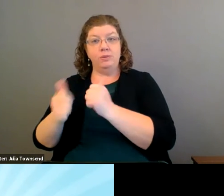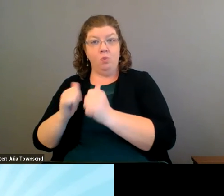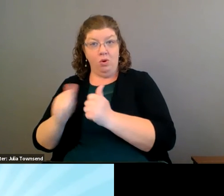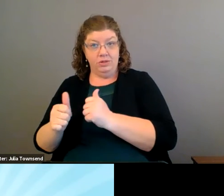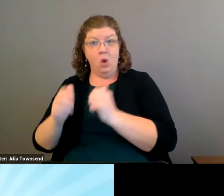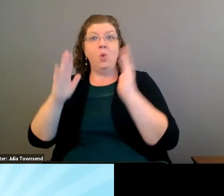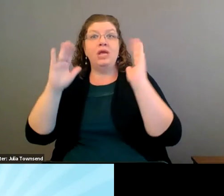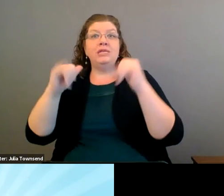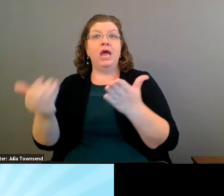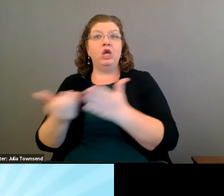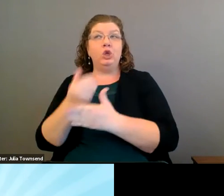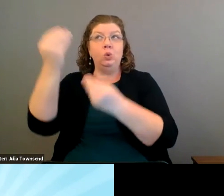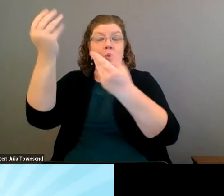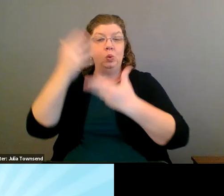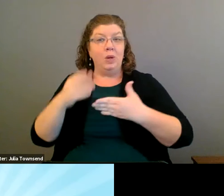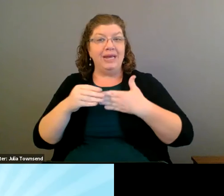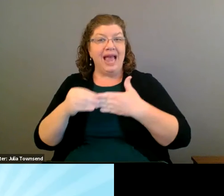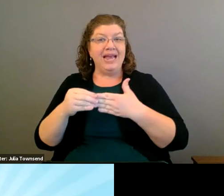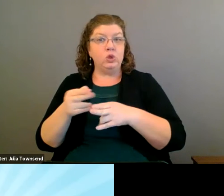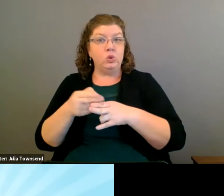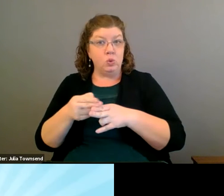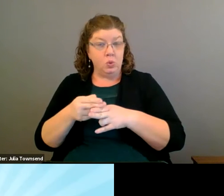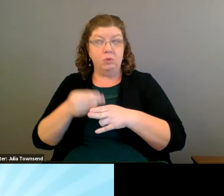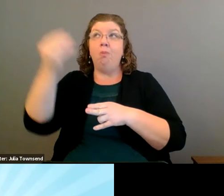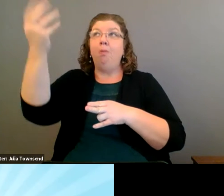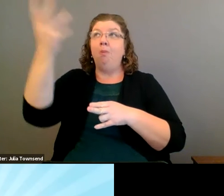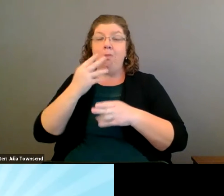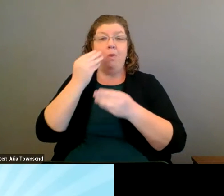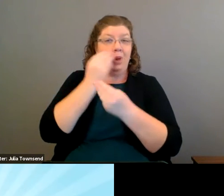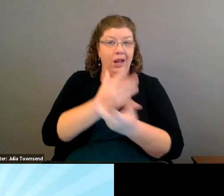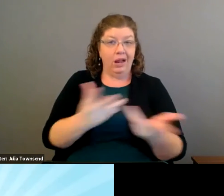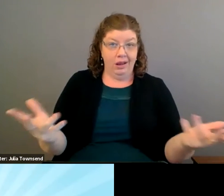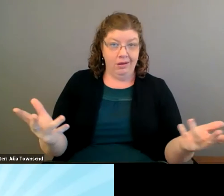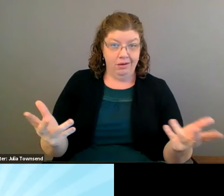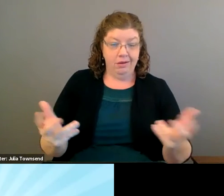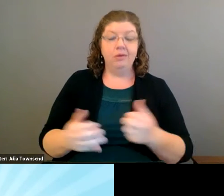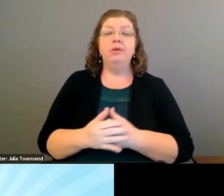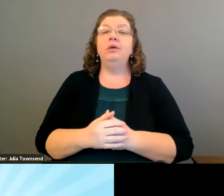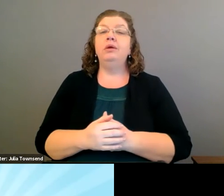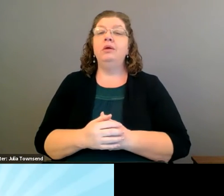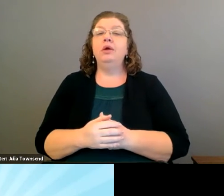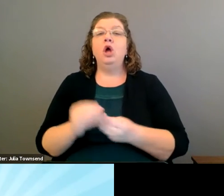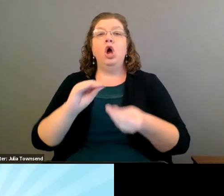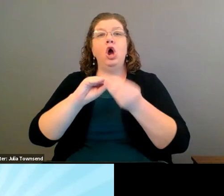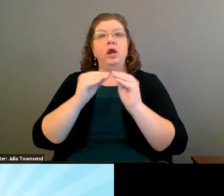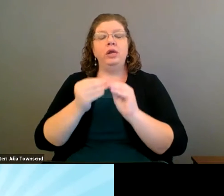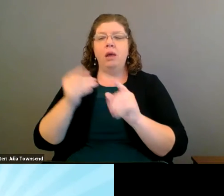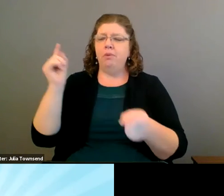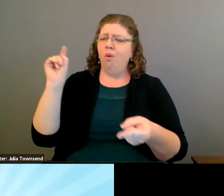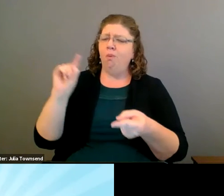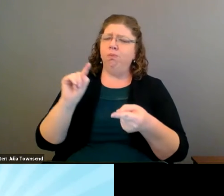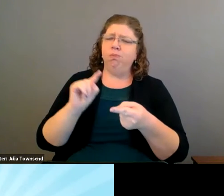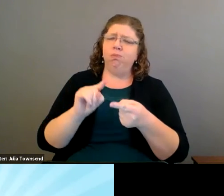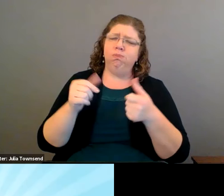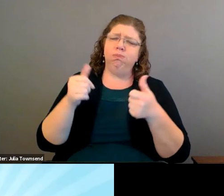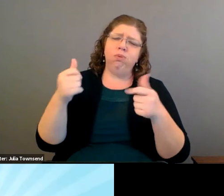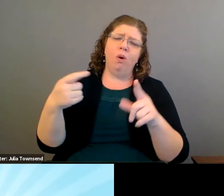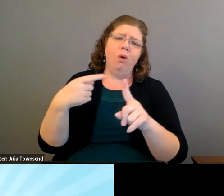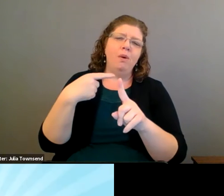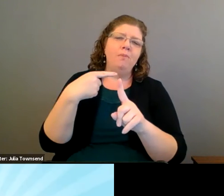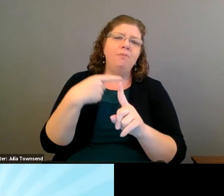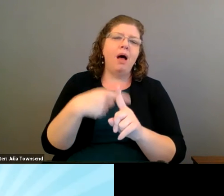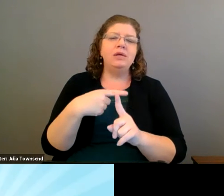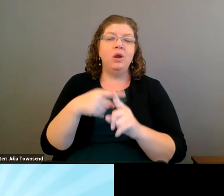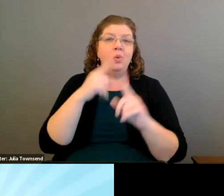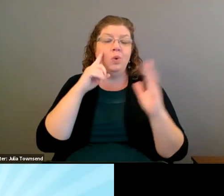esperamos que se emitan nuevas reglas. En cuanto las tengamos, las vamos a compartir. Nuestros números van en una dirección muy positiva, así que tenemos